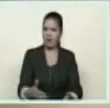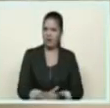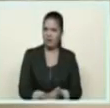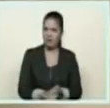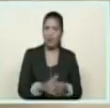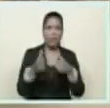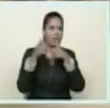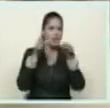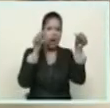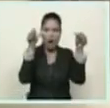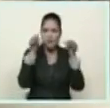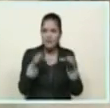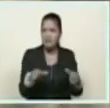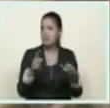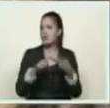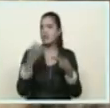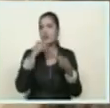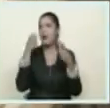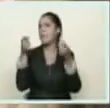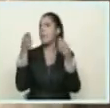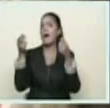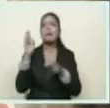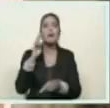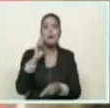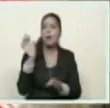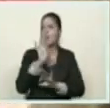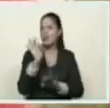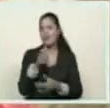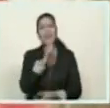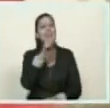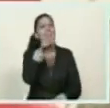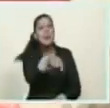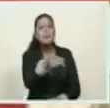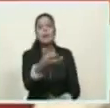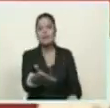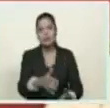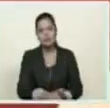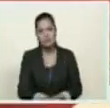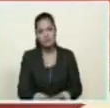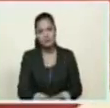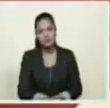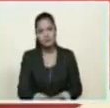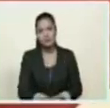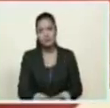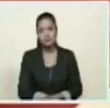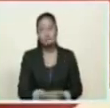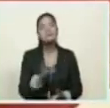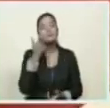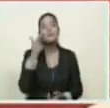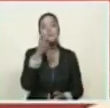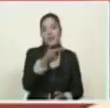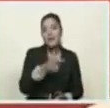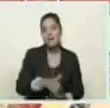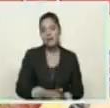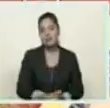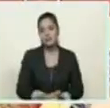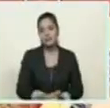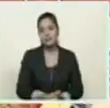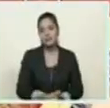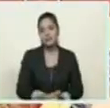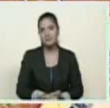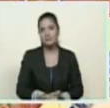nos trajeron afiches si no hicieron propaganda por la radio quién va a estar allá afuera asumes ideas